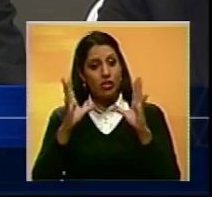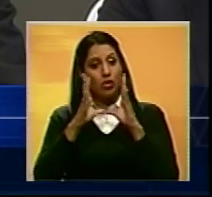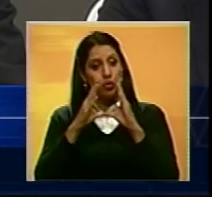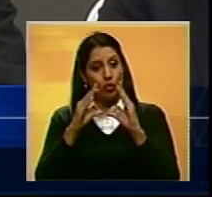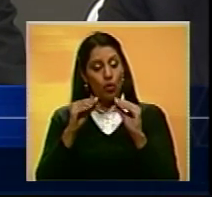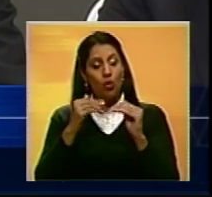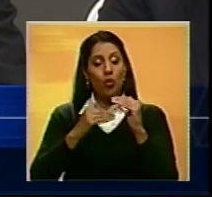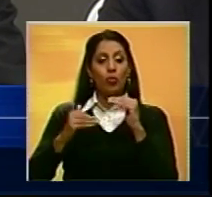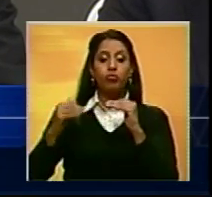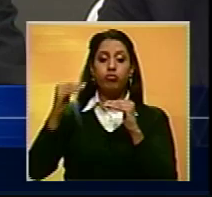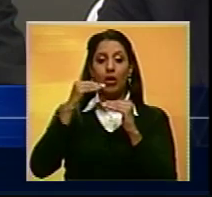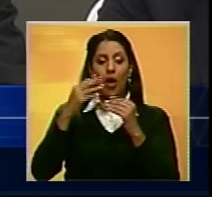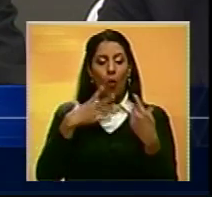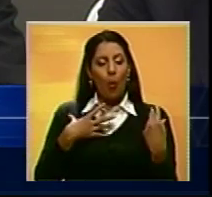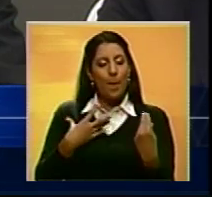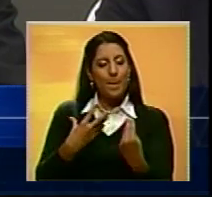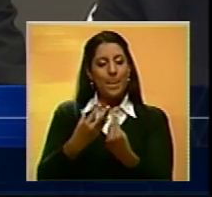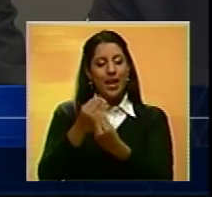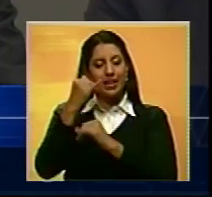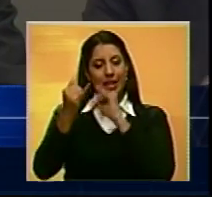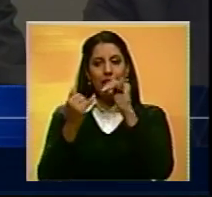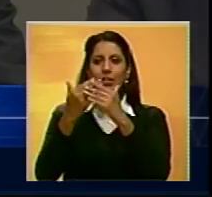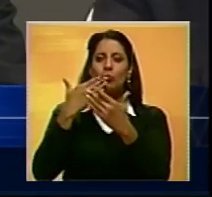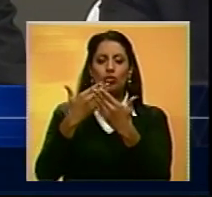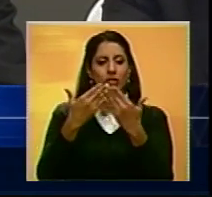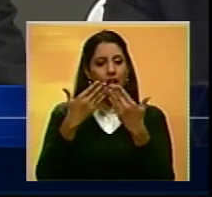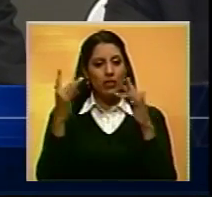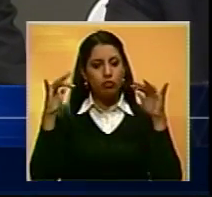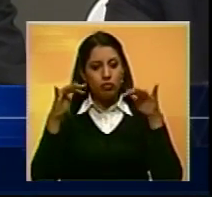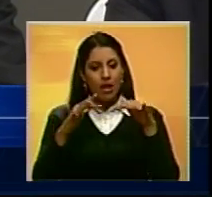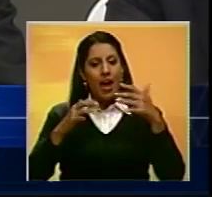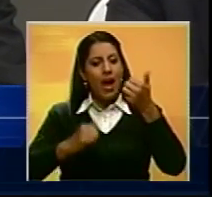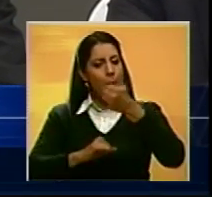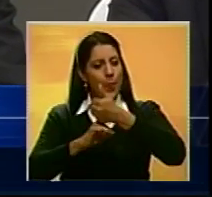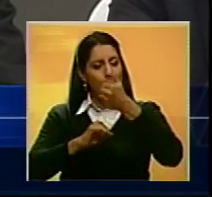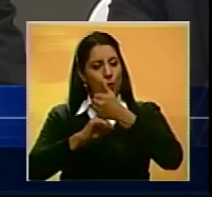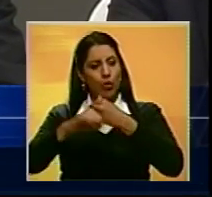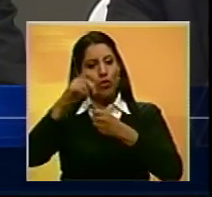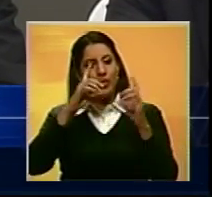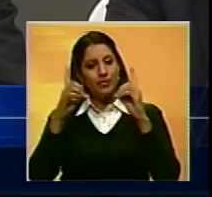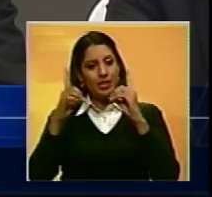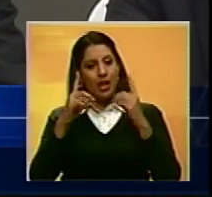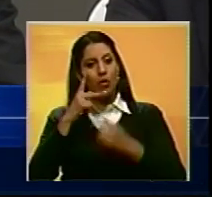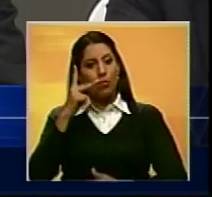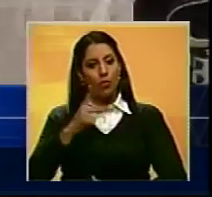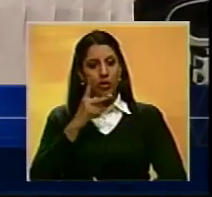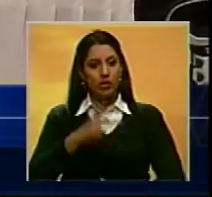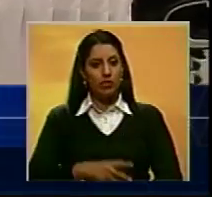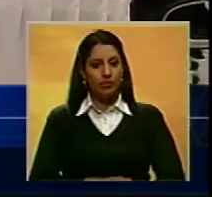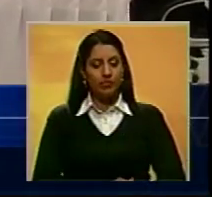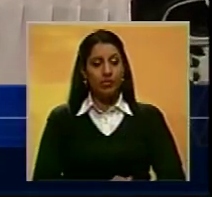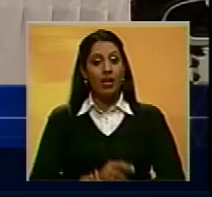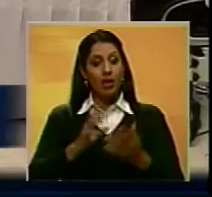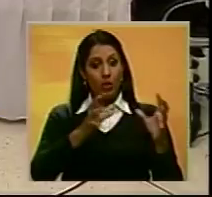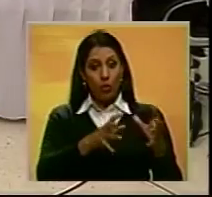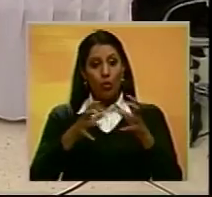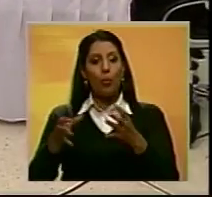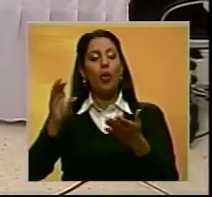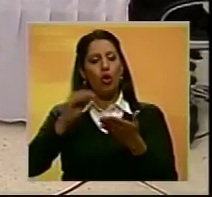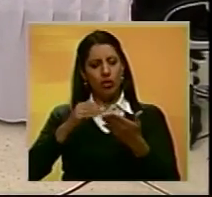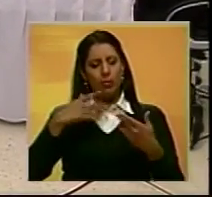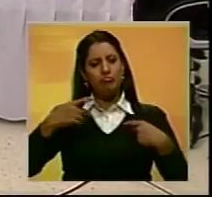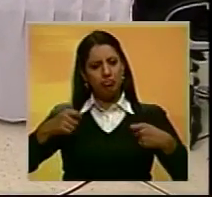agradeciendo altamente el acompañamiento internacional en apoyo a este diálogo político. Las partes reafirmaron